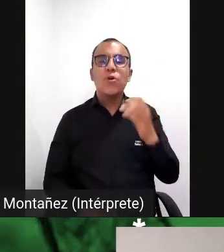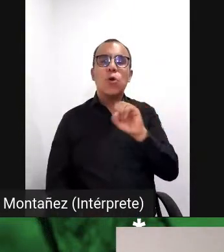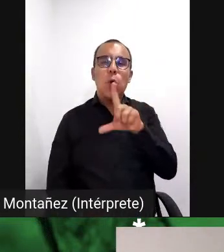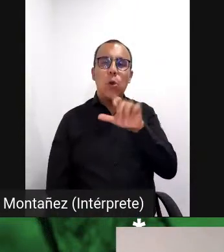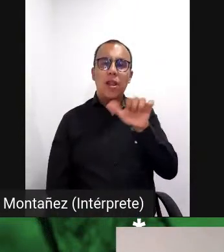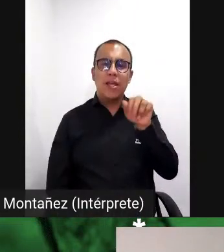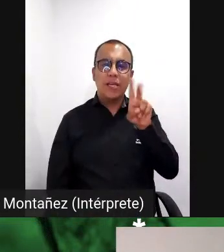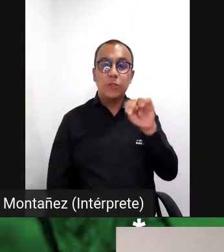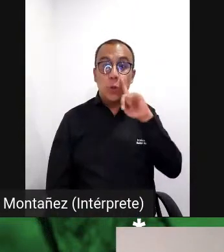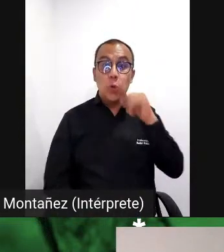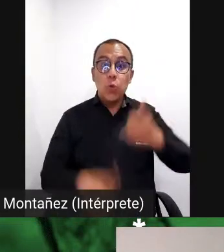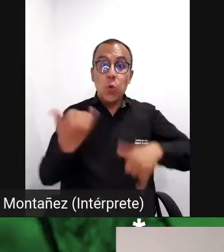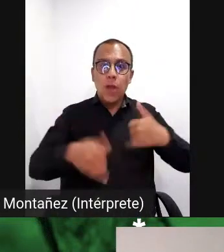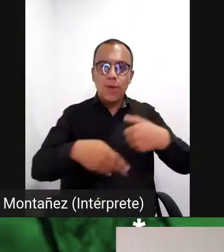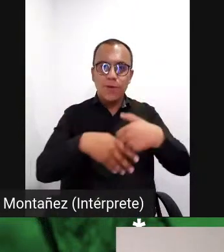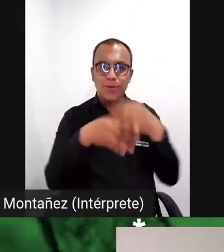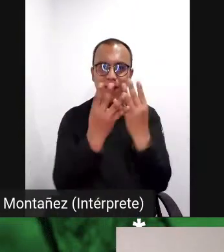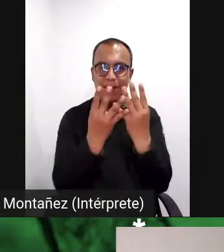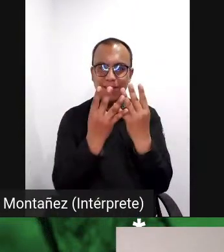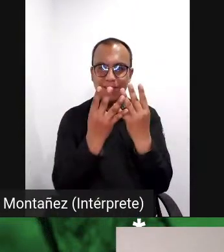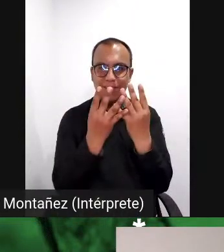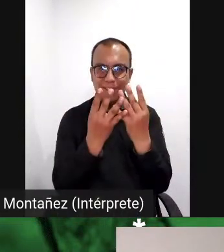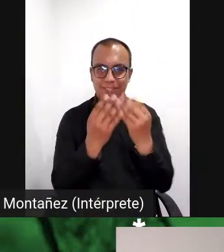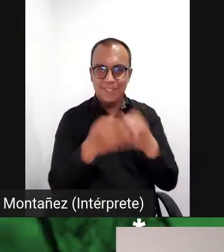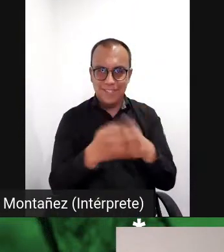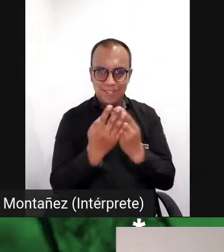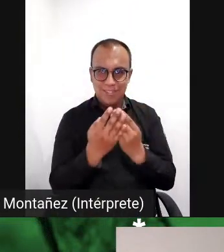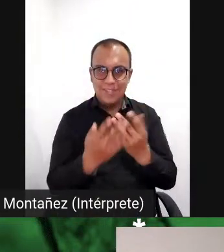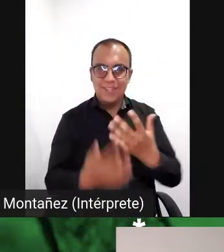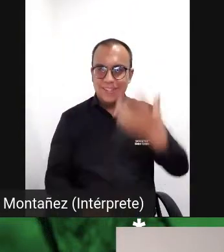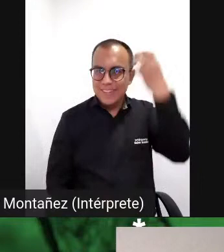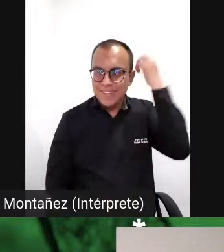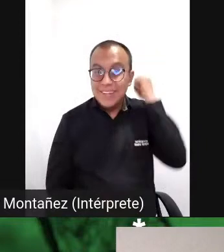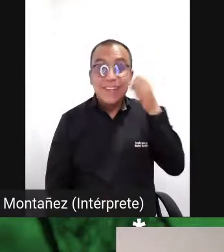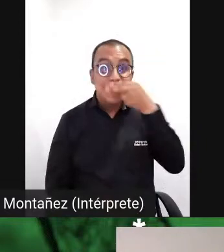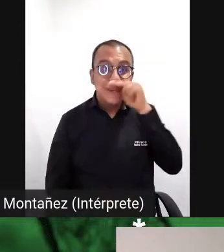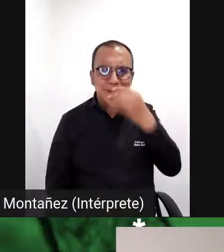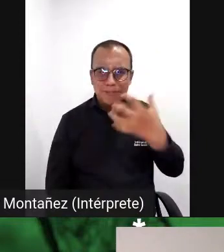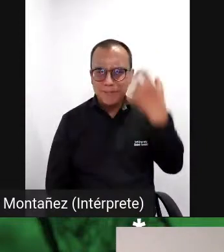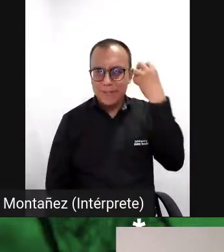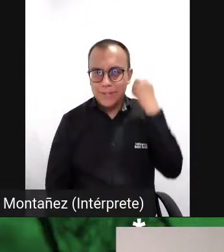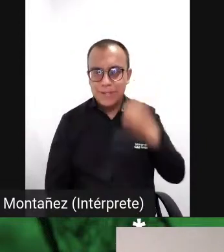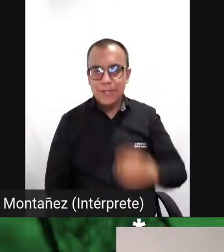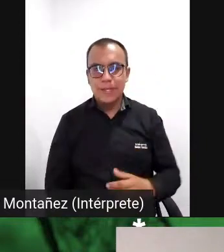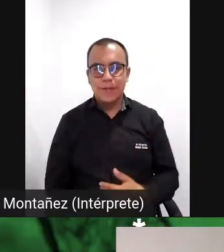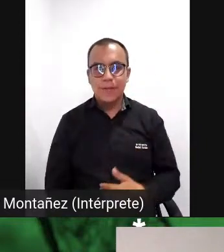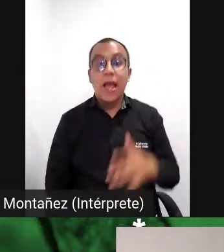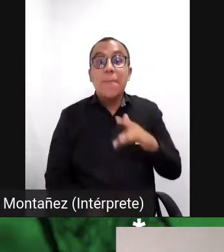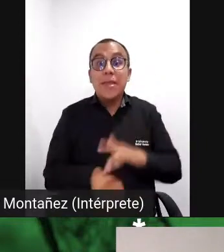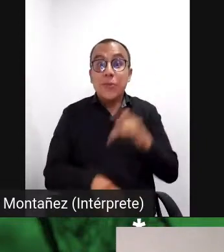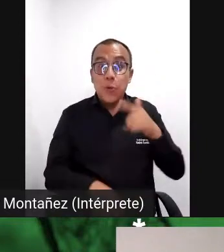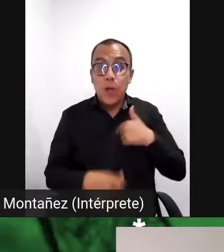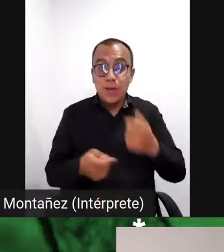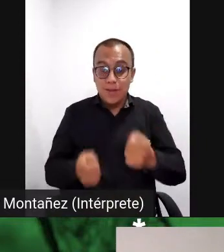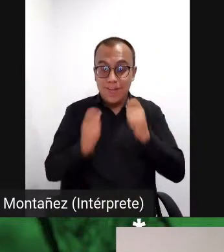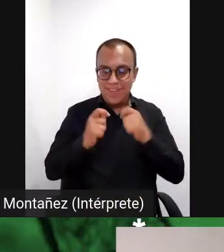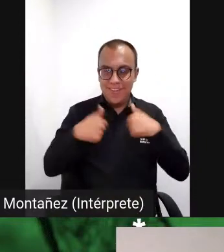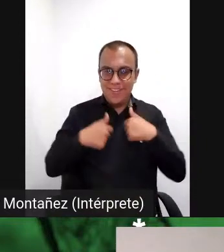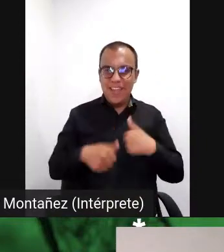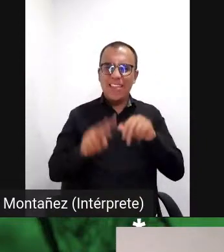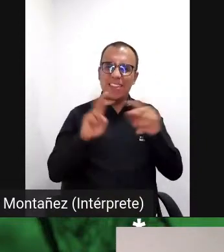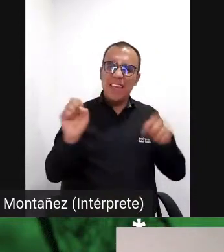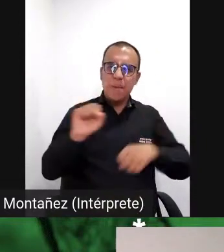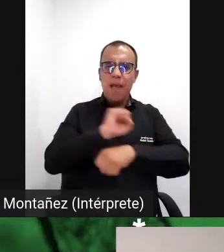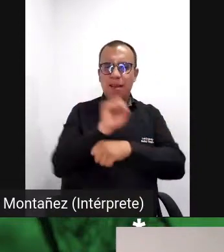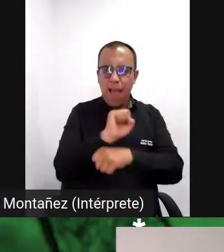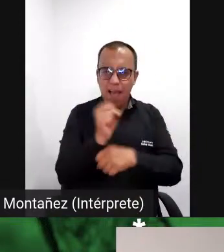que es un juego de cartas, de esos que los niños, pues el que me tocó a mí era sobre todo de carros y cosas